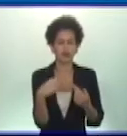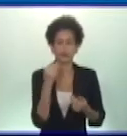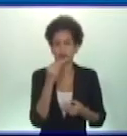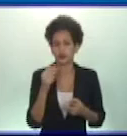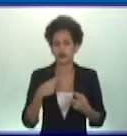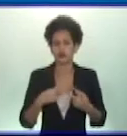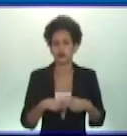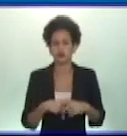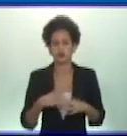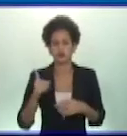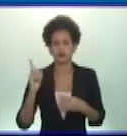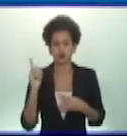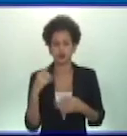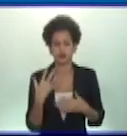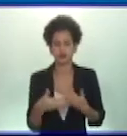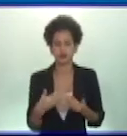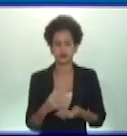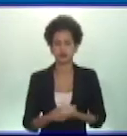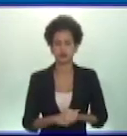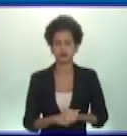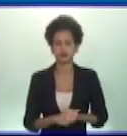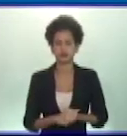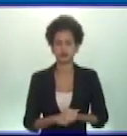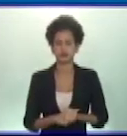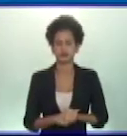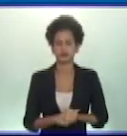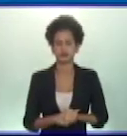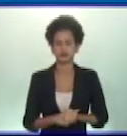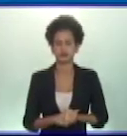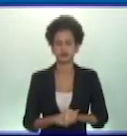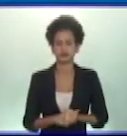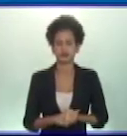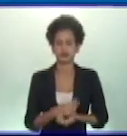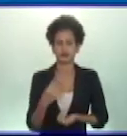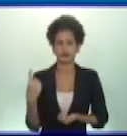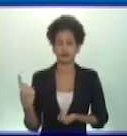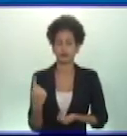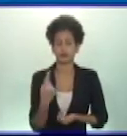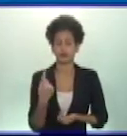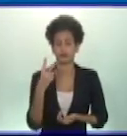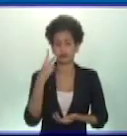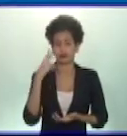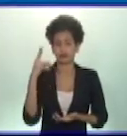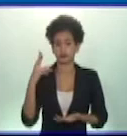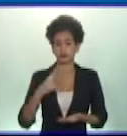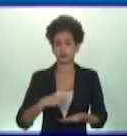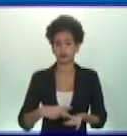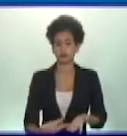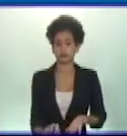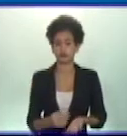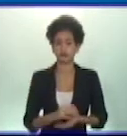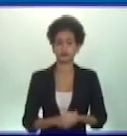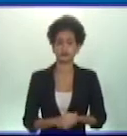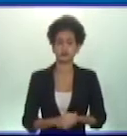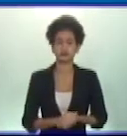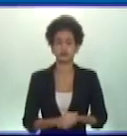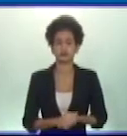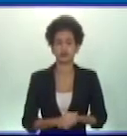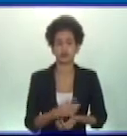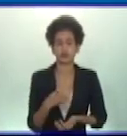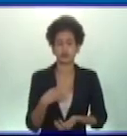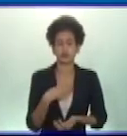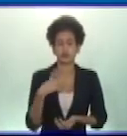situación. Vamos primeramente a determinar el problema. ¿Qué tenemos que determinar? Bueno, tenemos que